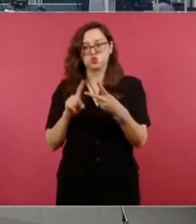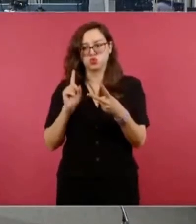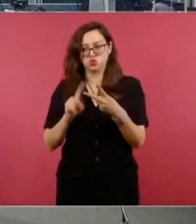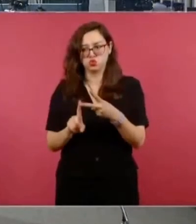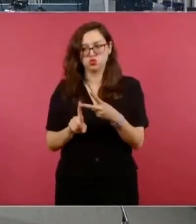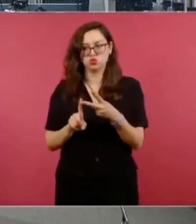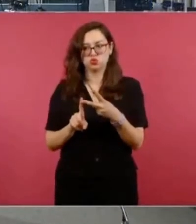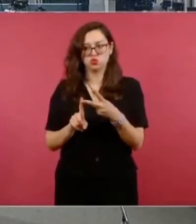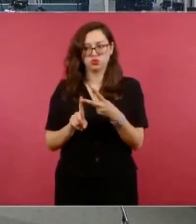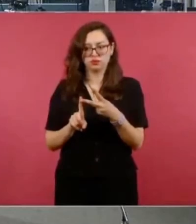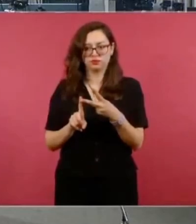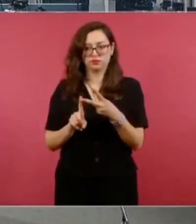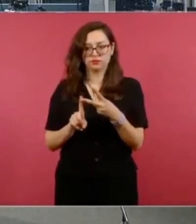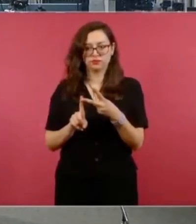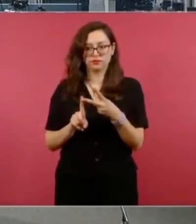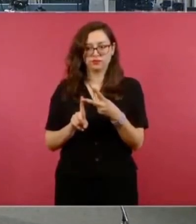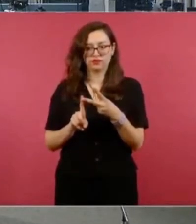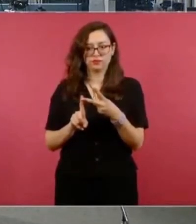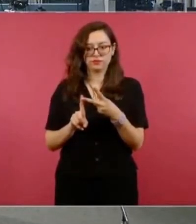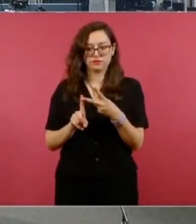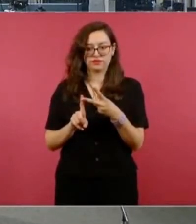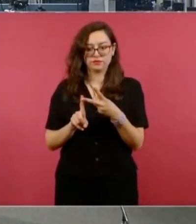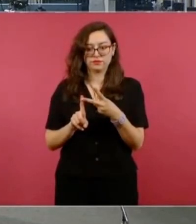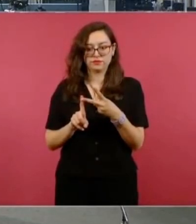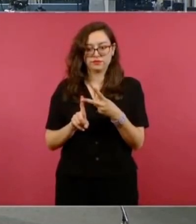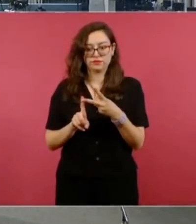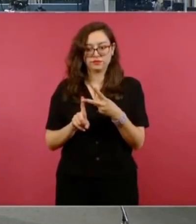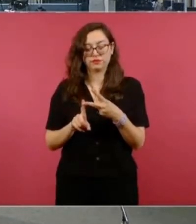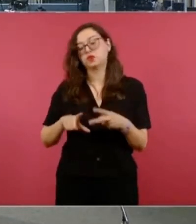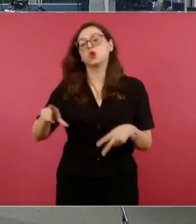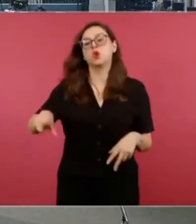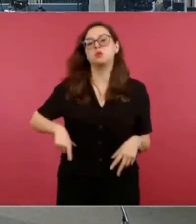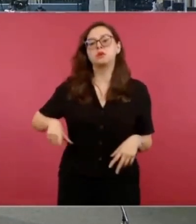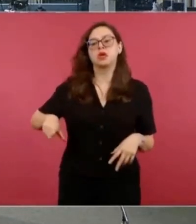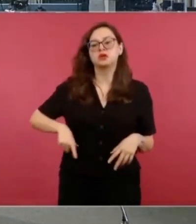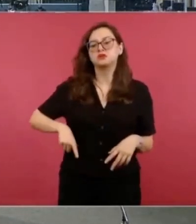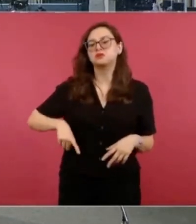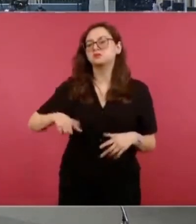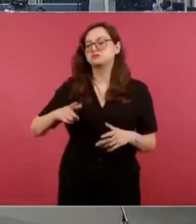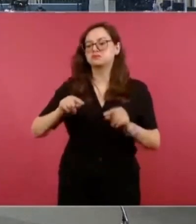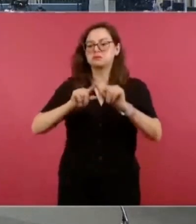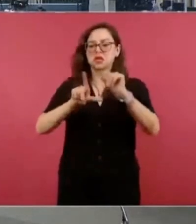pública era de 500,000 millones.